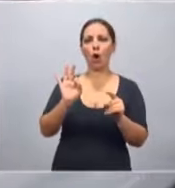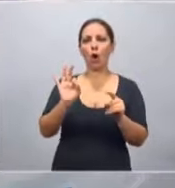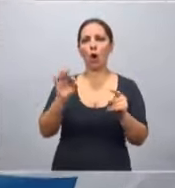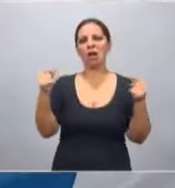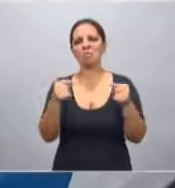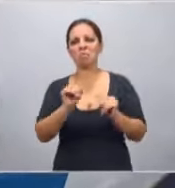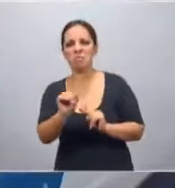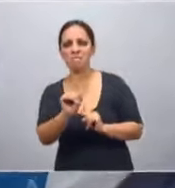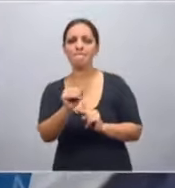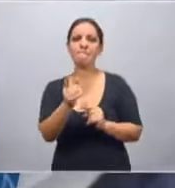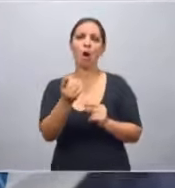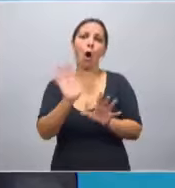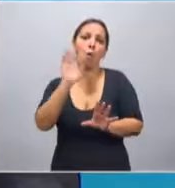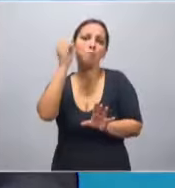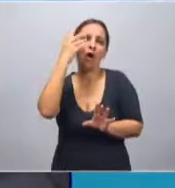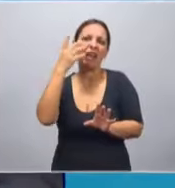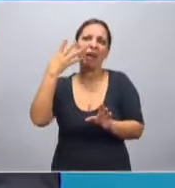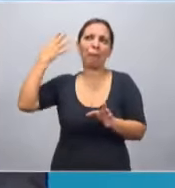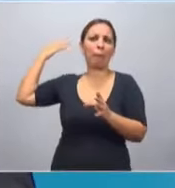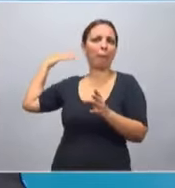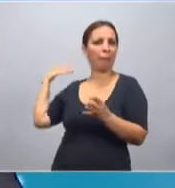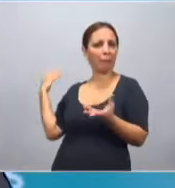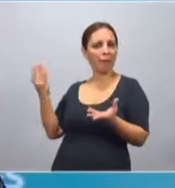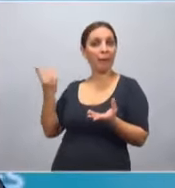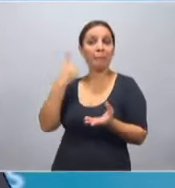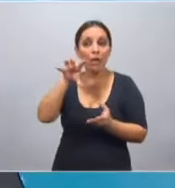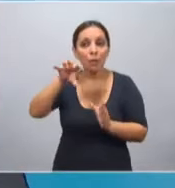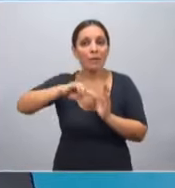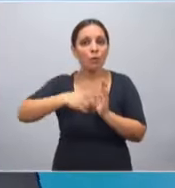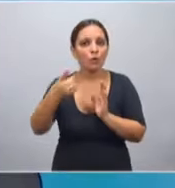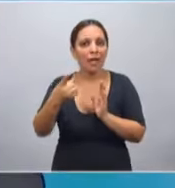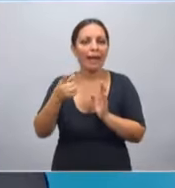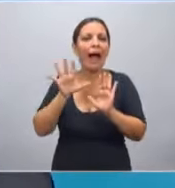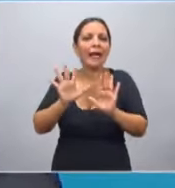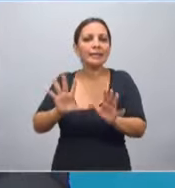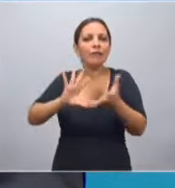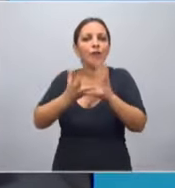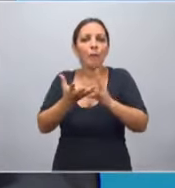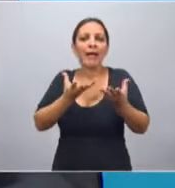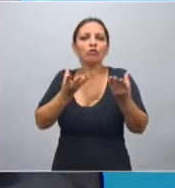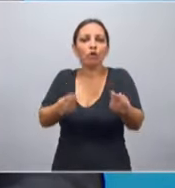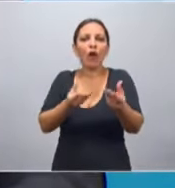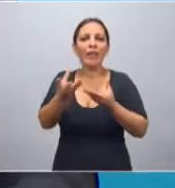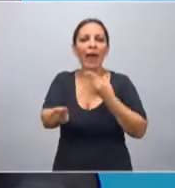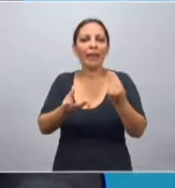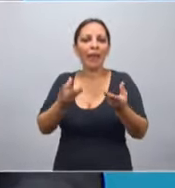anacrónica fuera de moda pero en la provincia de Buenos Aires cultivamos la